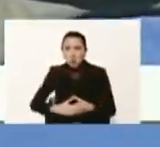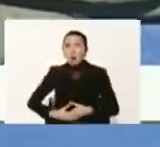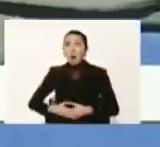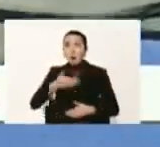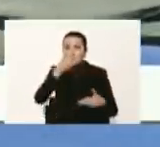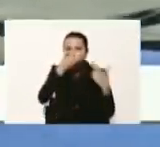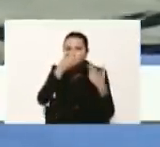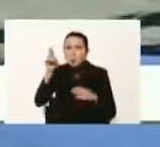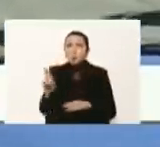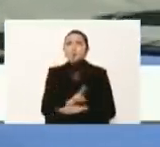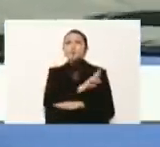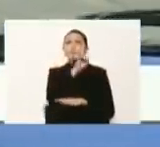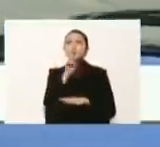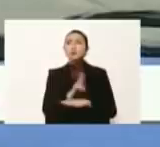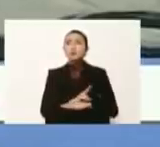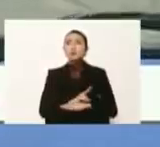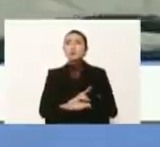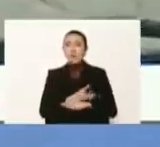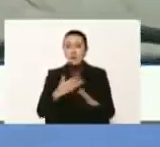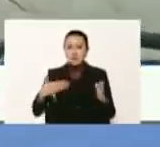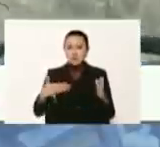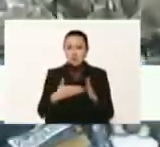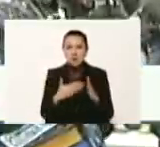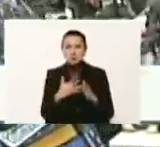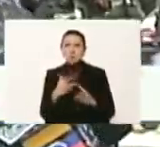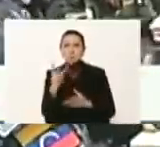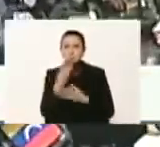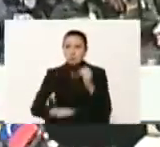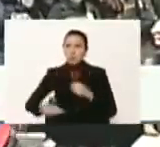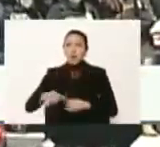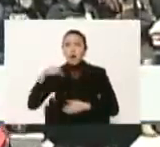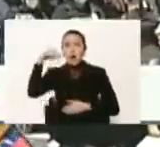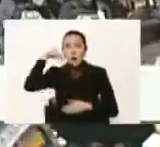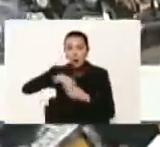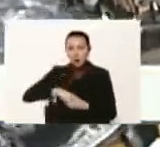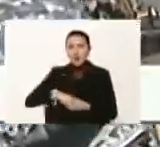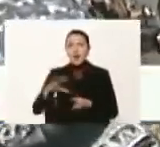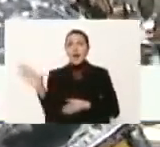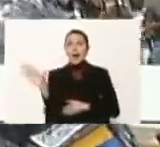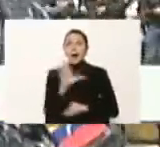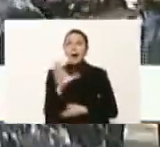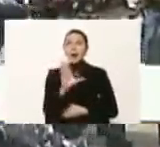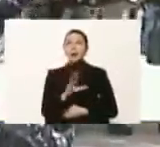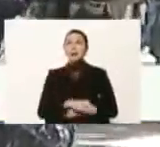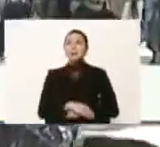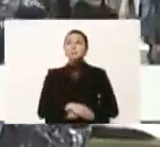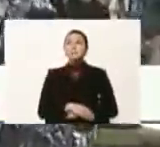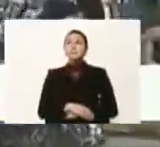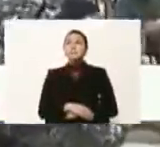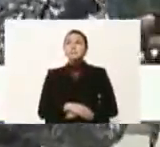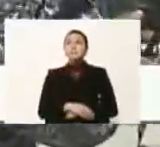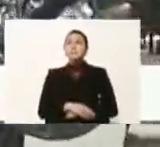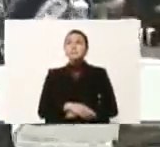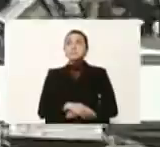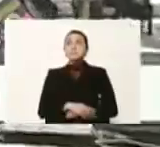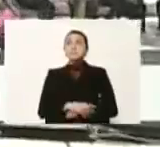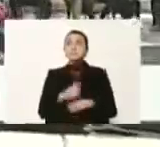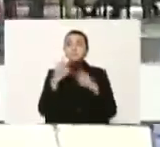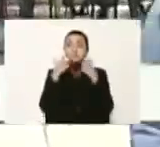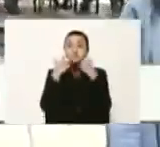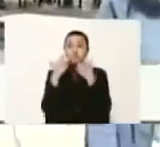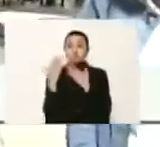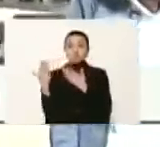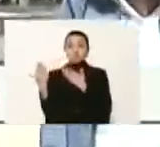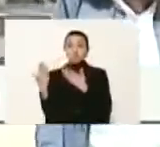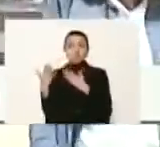delincuenciales para cometer las extorsiones y secuestros en el área metropolitana de Caracas. Aquí podemos observar parte